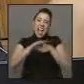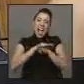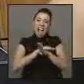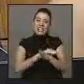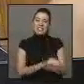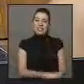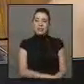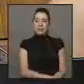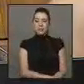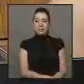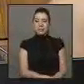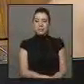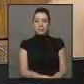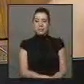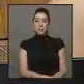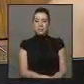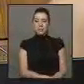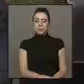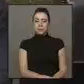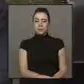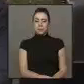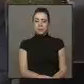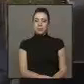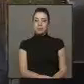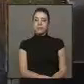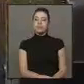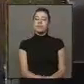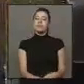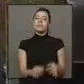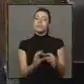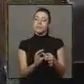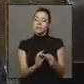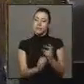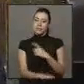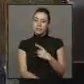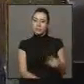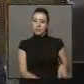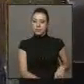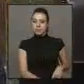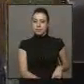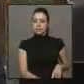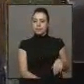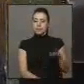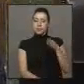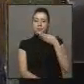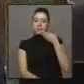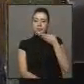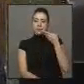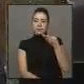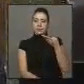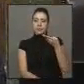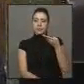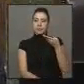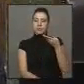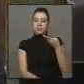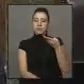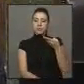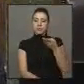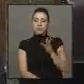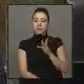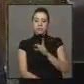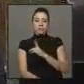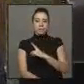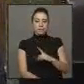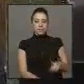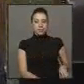Gracias, señor Presidente. Muy agradecido, señor Diputado. Le ofrezco la palabra al